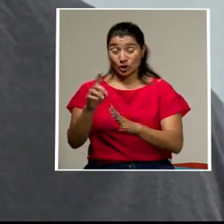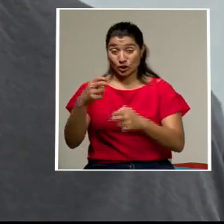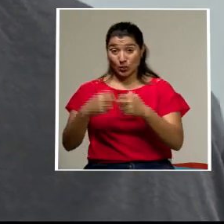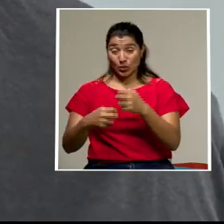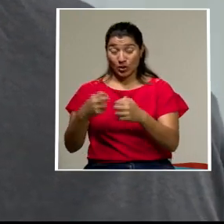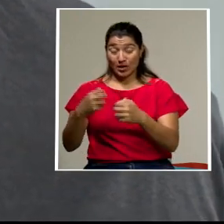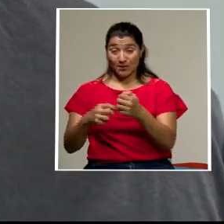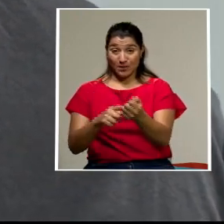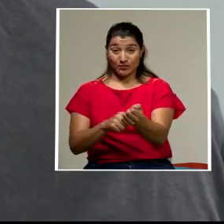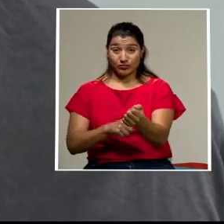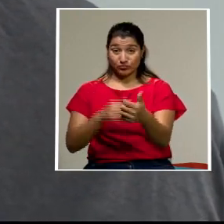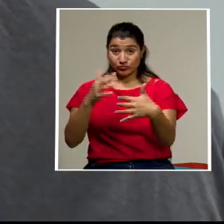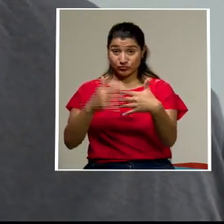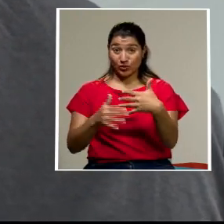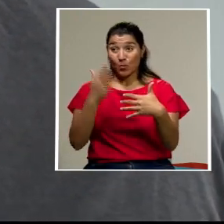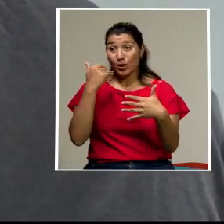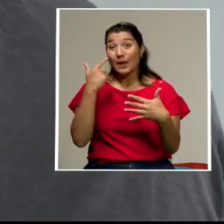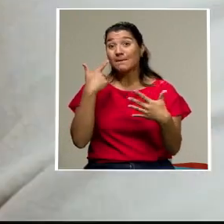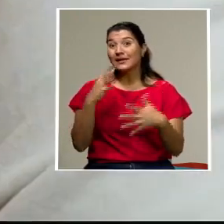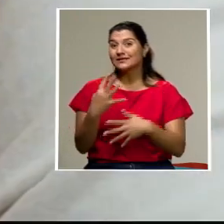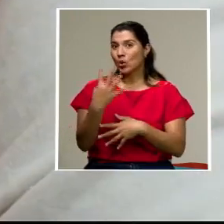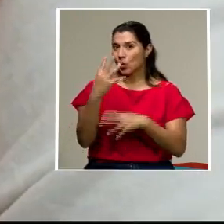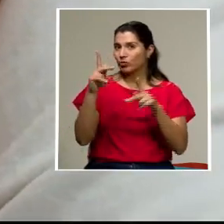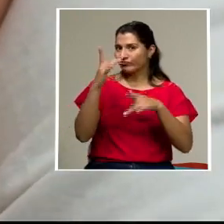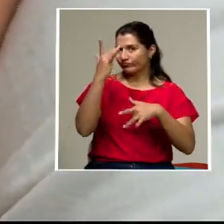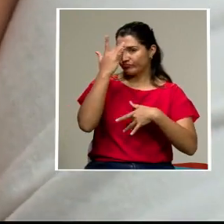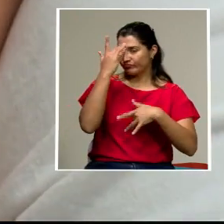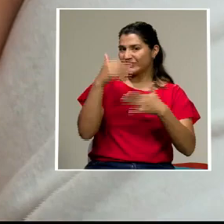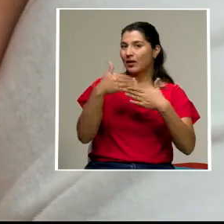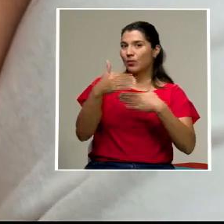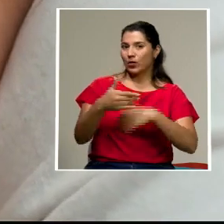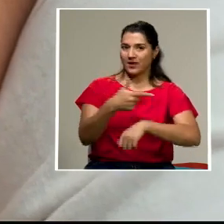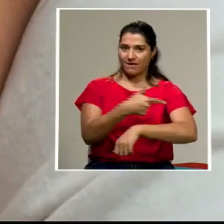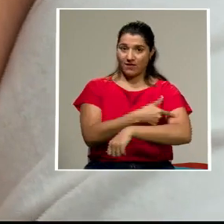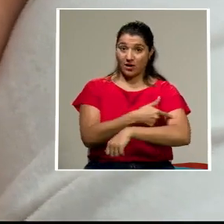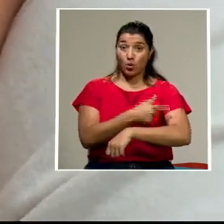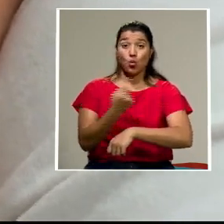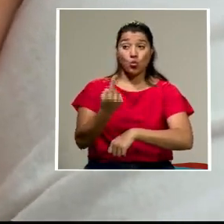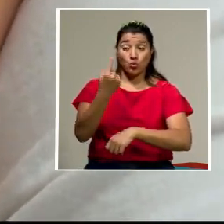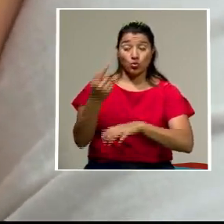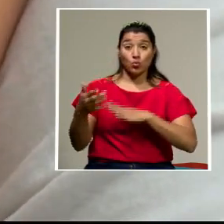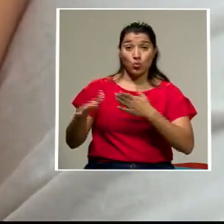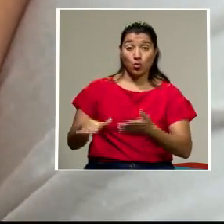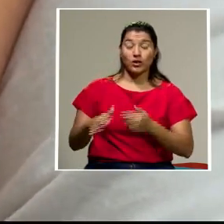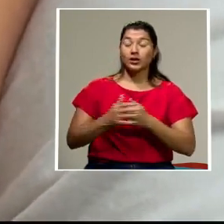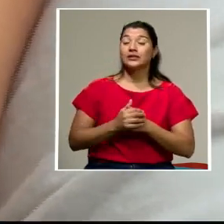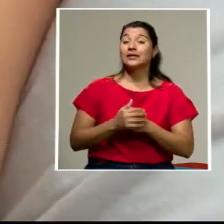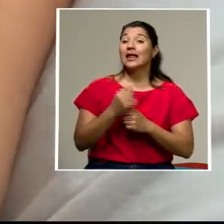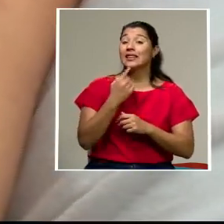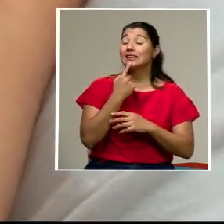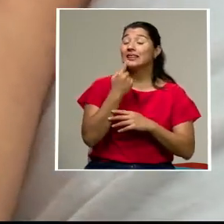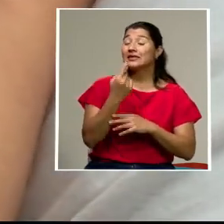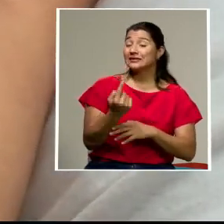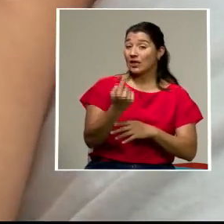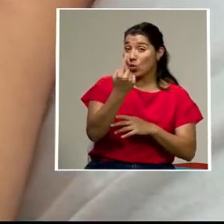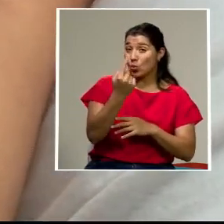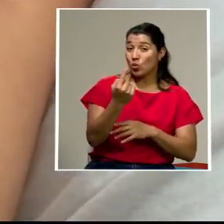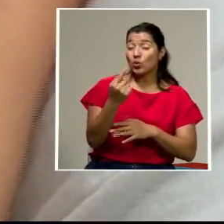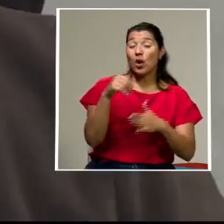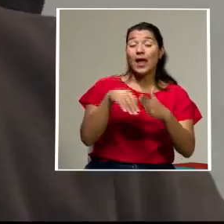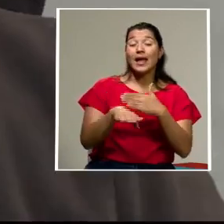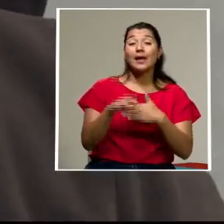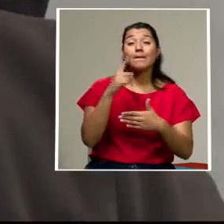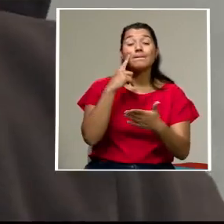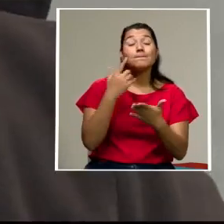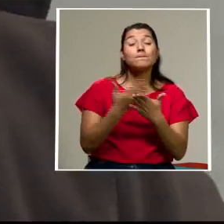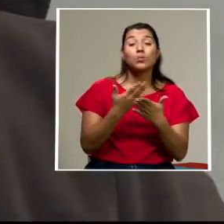4 casos, uno de ellos mortal. La Agencia Europea de Medicamentos dijo que uno de los episodios se produjo en un ensayo clínico